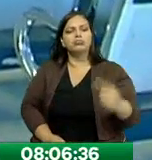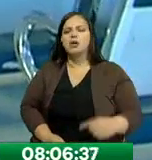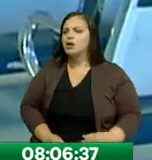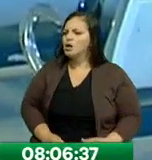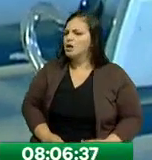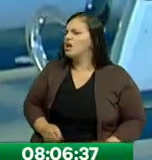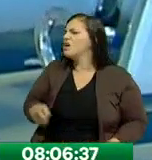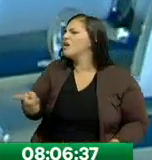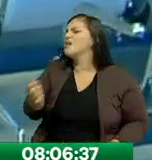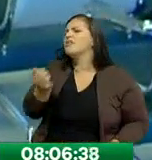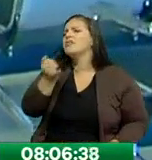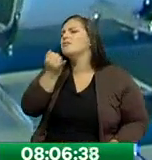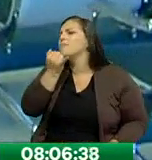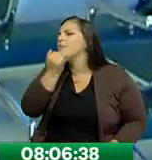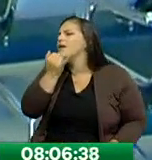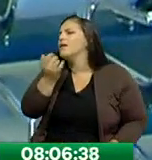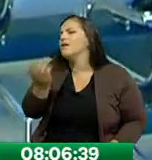nada.